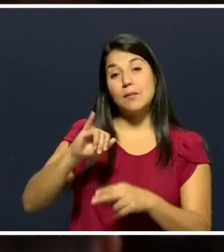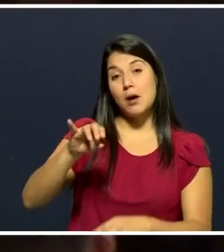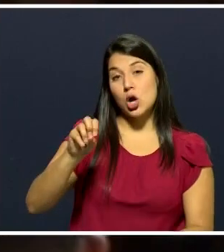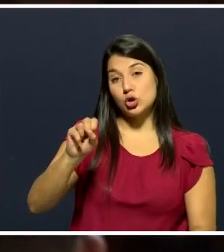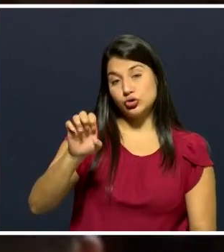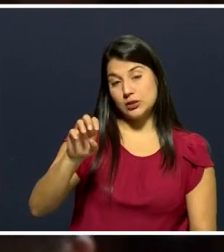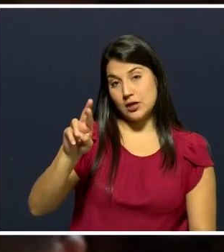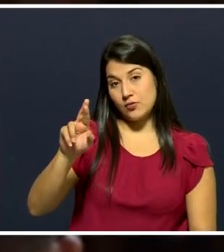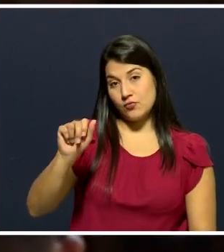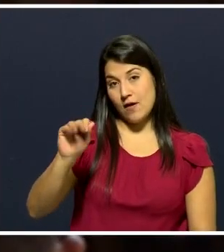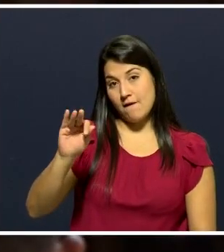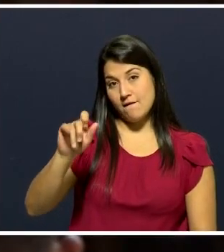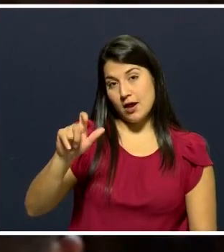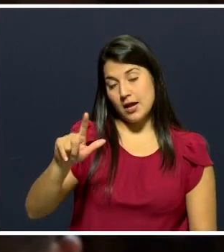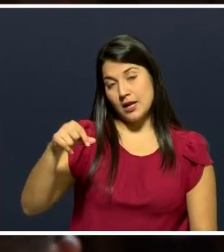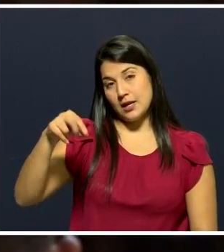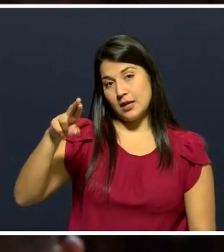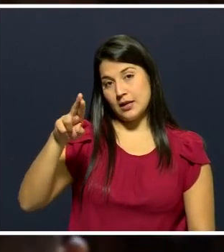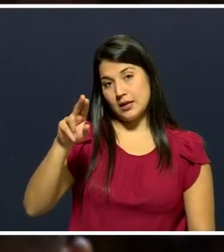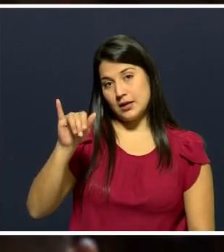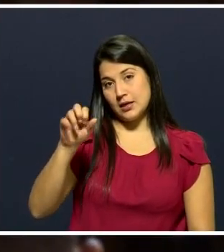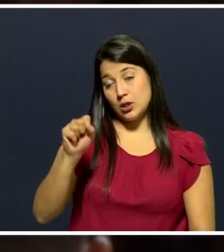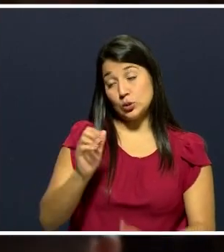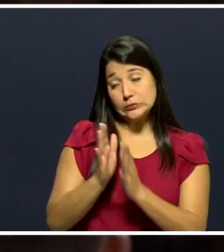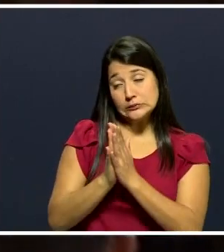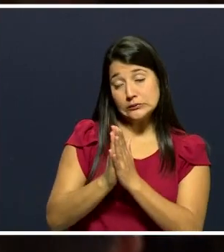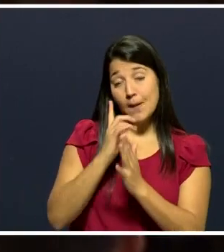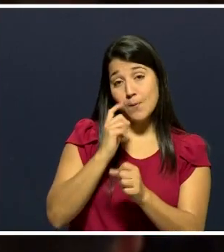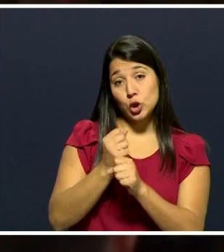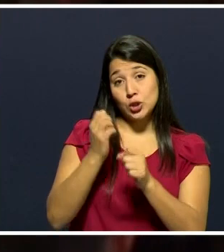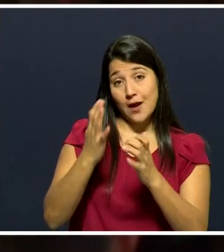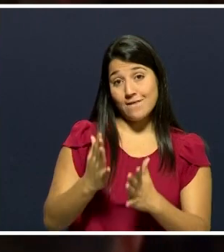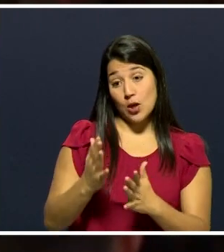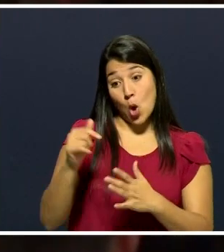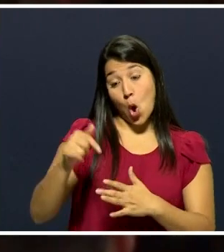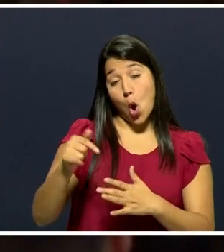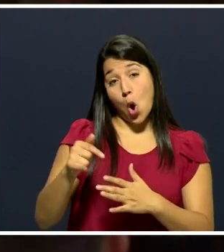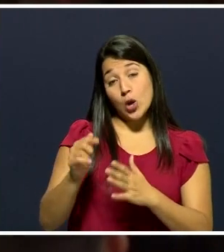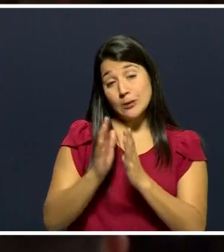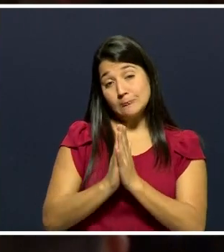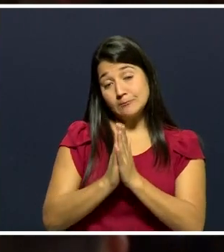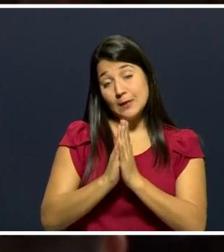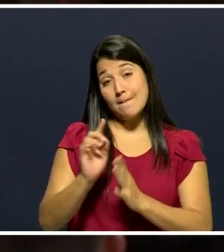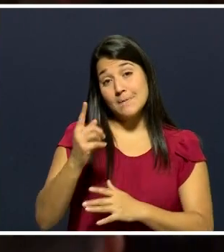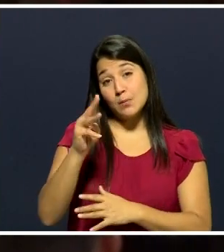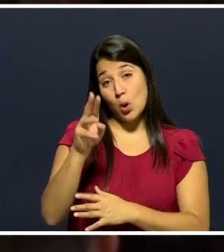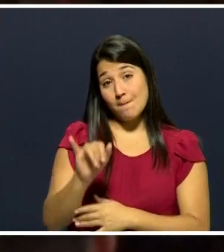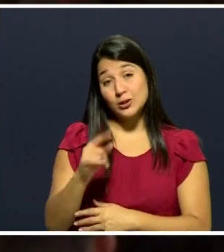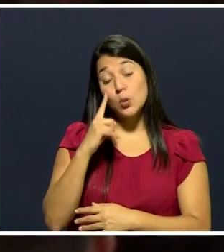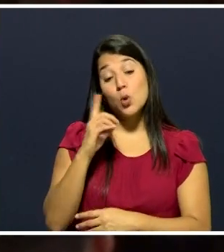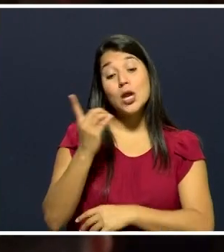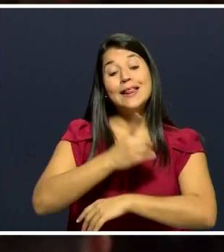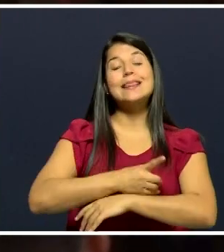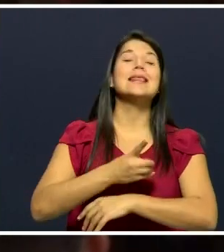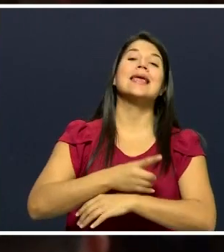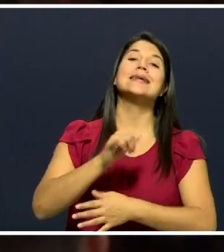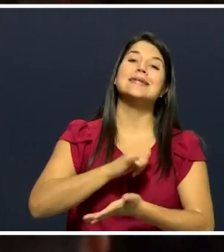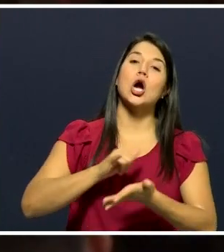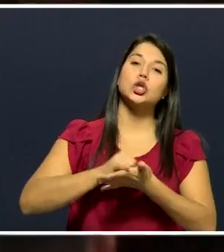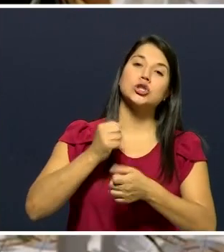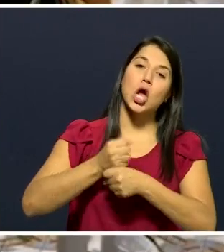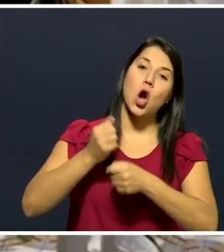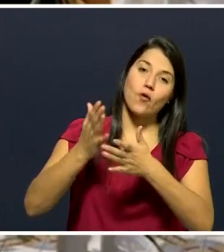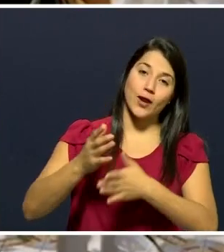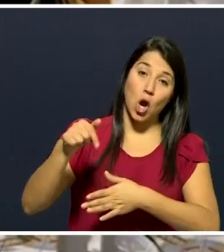Rafael Quirós pidió por los trabajadores en la tradicional misa del 1 de mayo, por el día de San José Obrero, Día de los